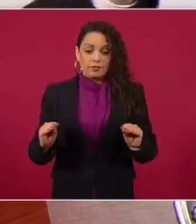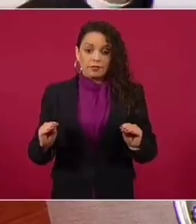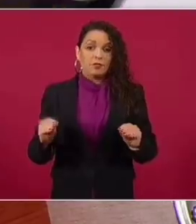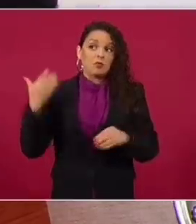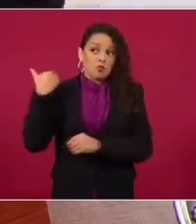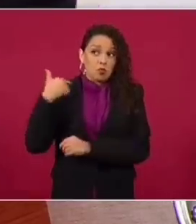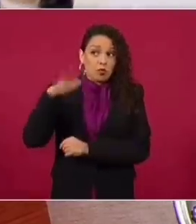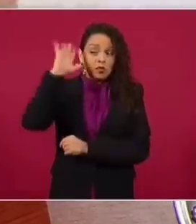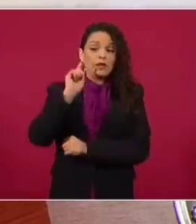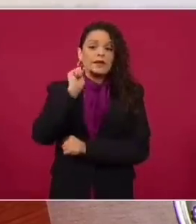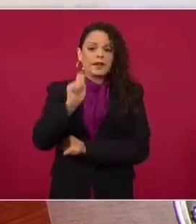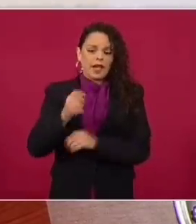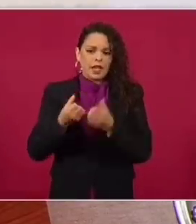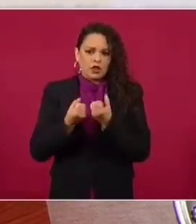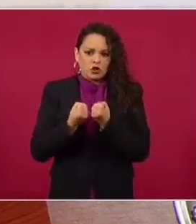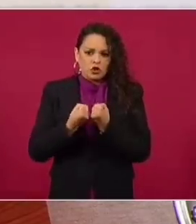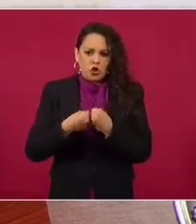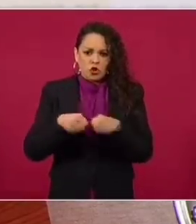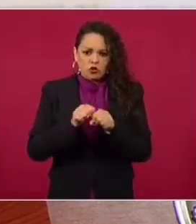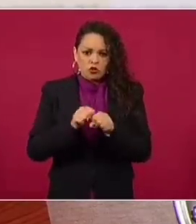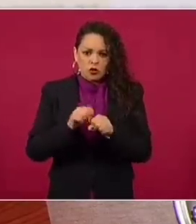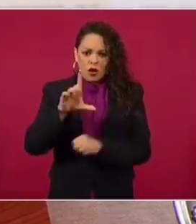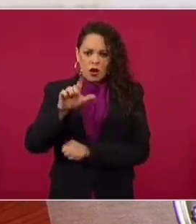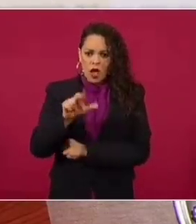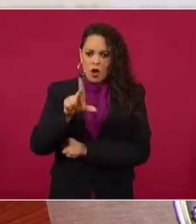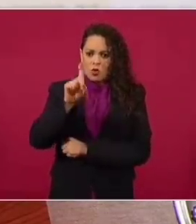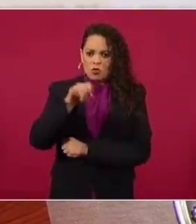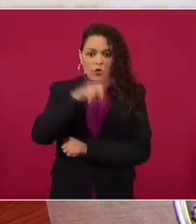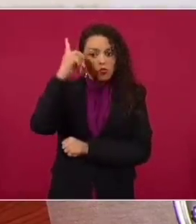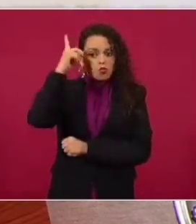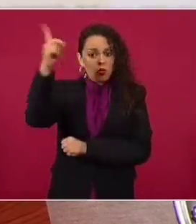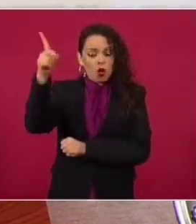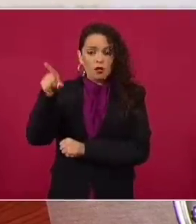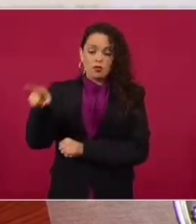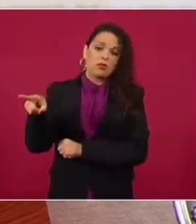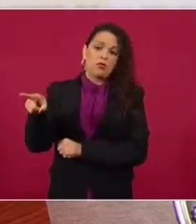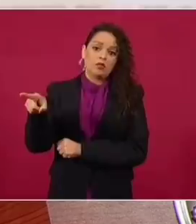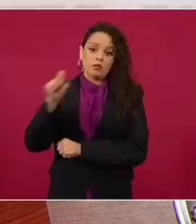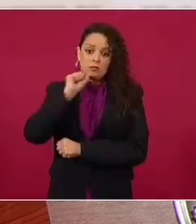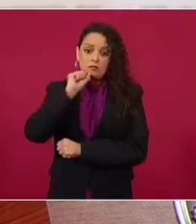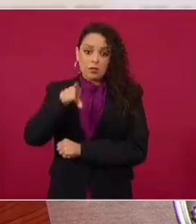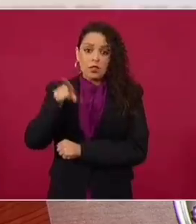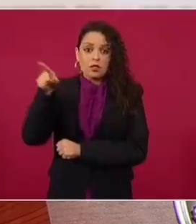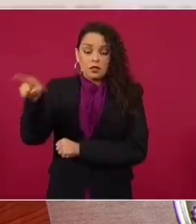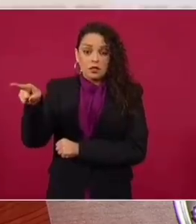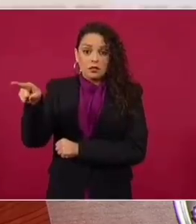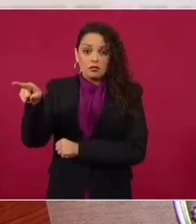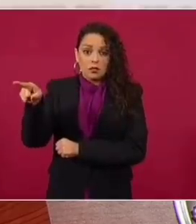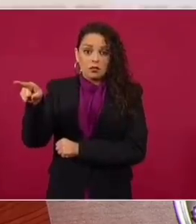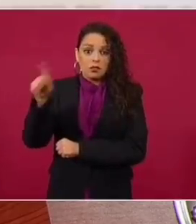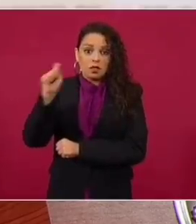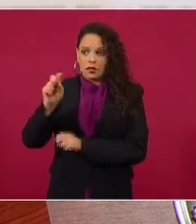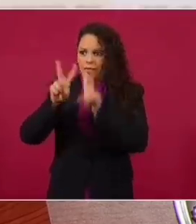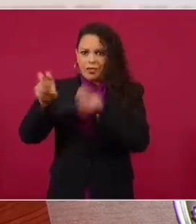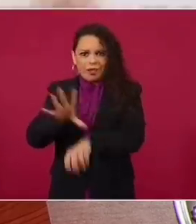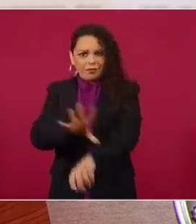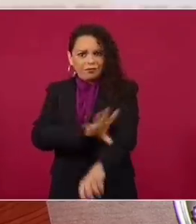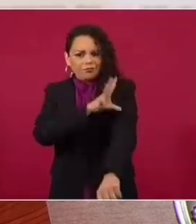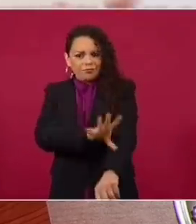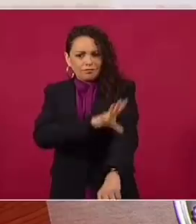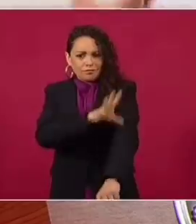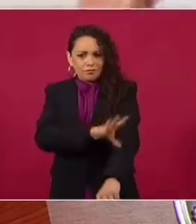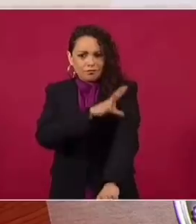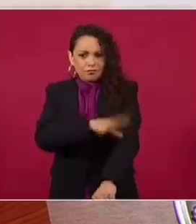Tenía Claudio acciones en la industria eléctrica, pero fue